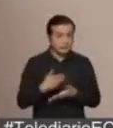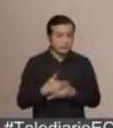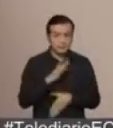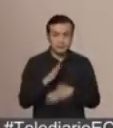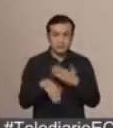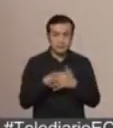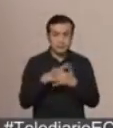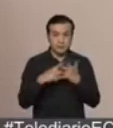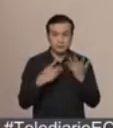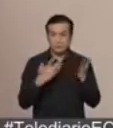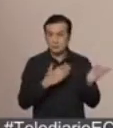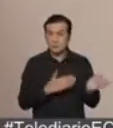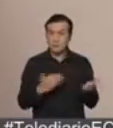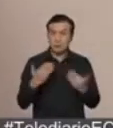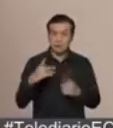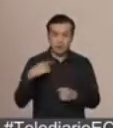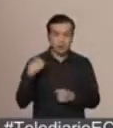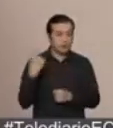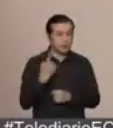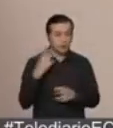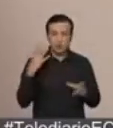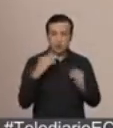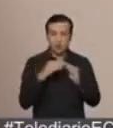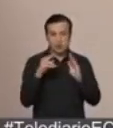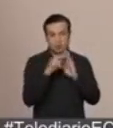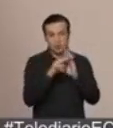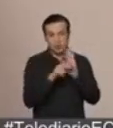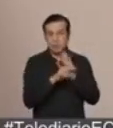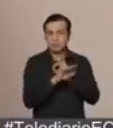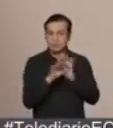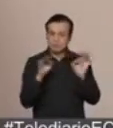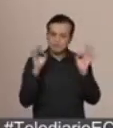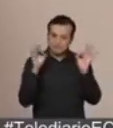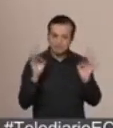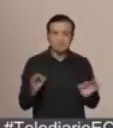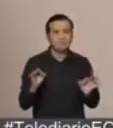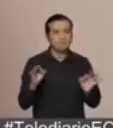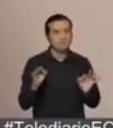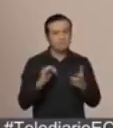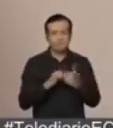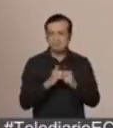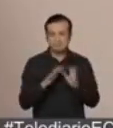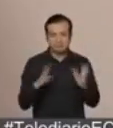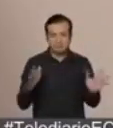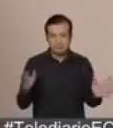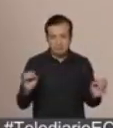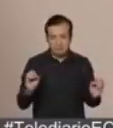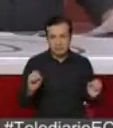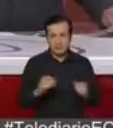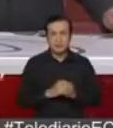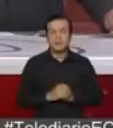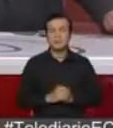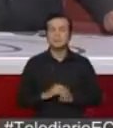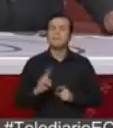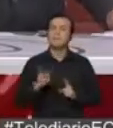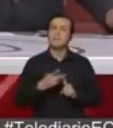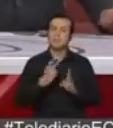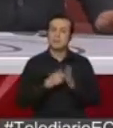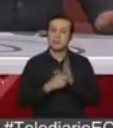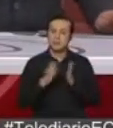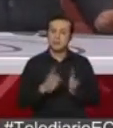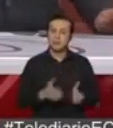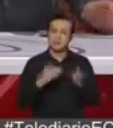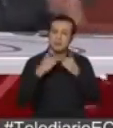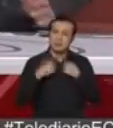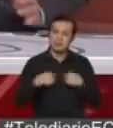que nosotros cumplimos con todos esos estándares sin ningún problema, Fabricio. Viceministro, ¿se descarta